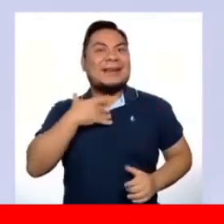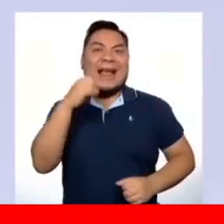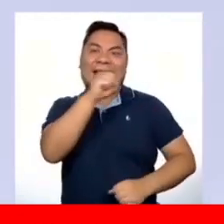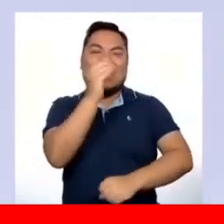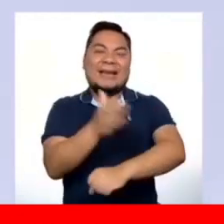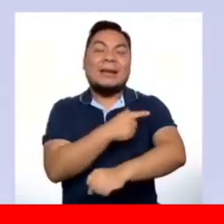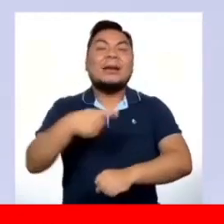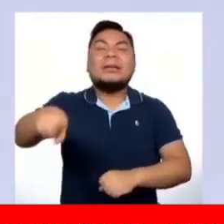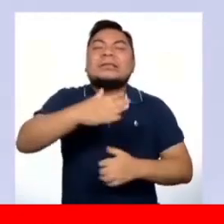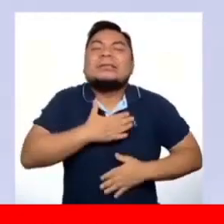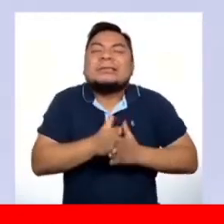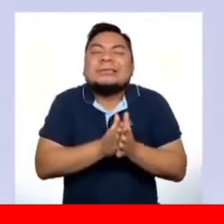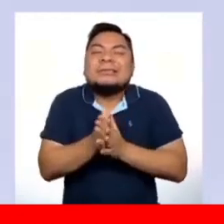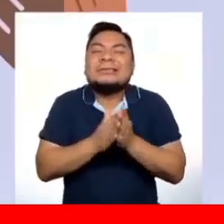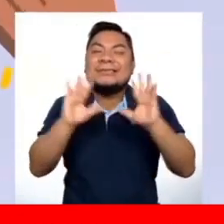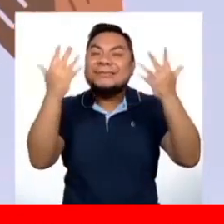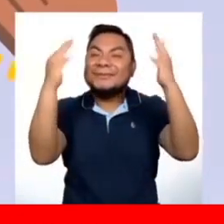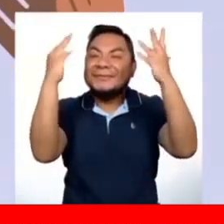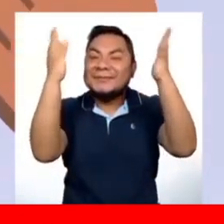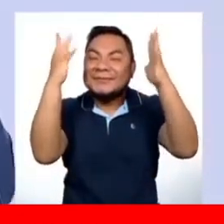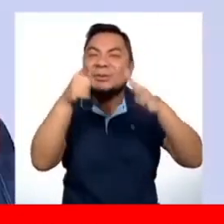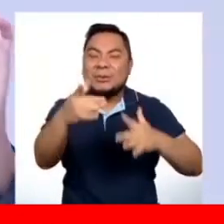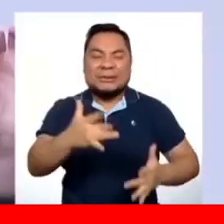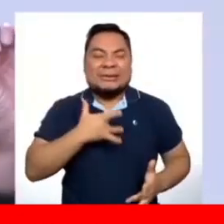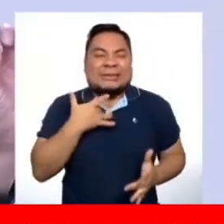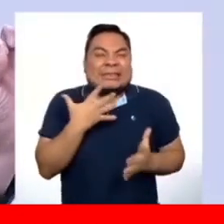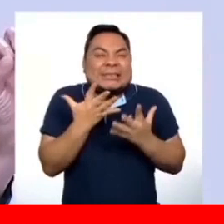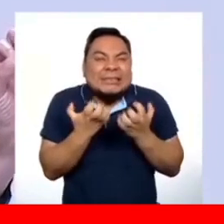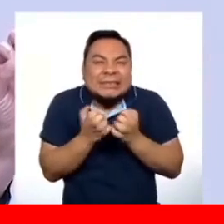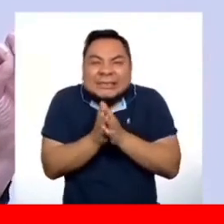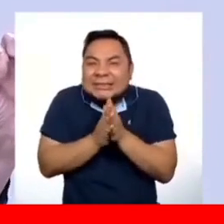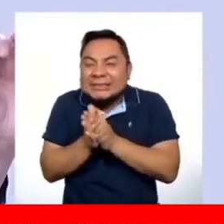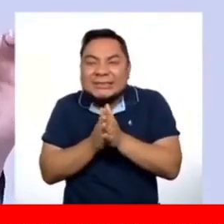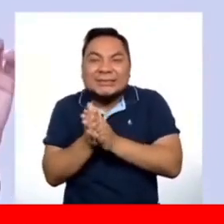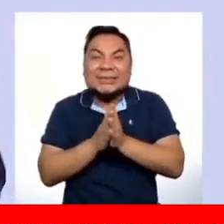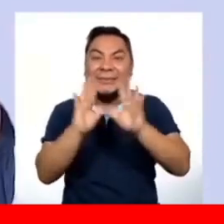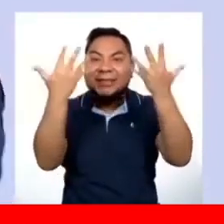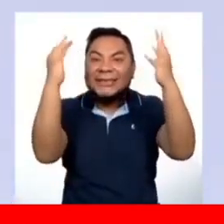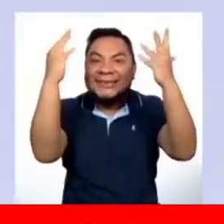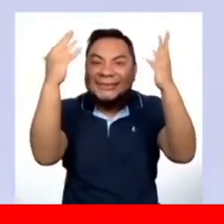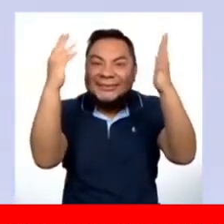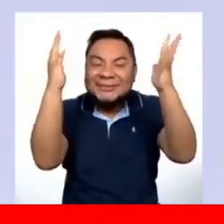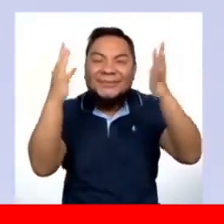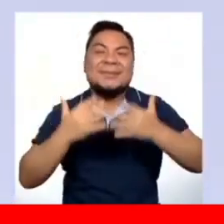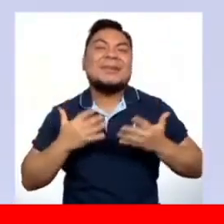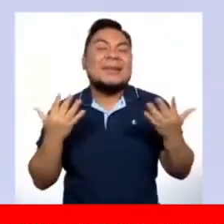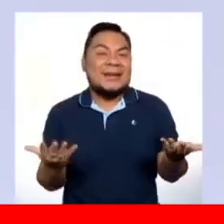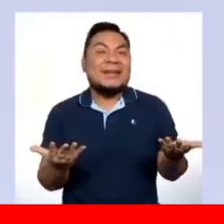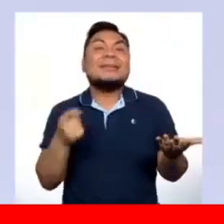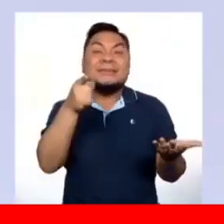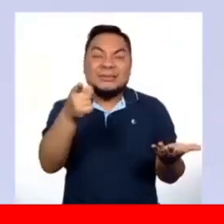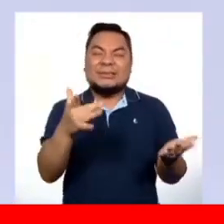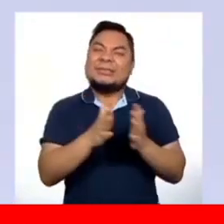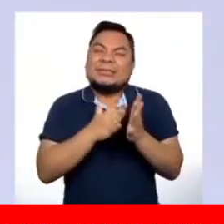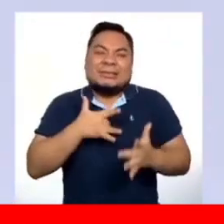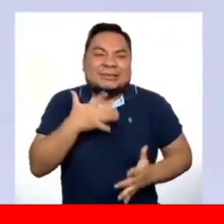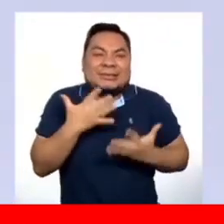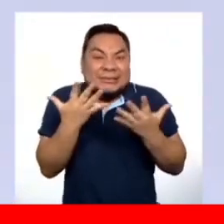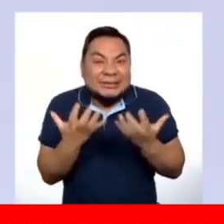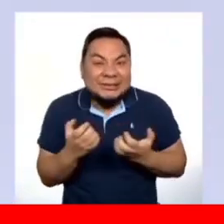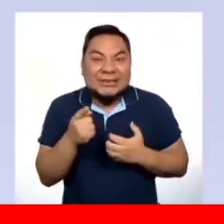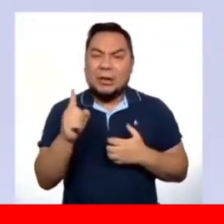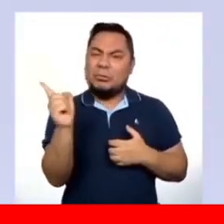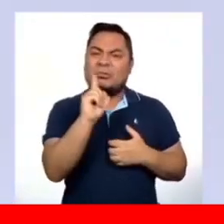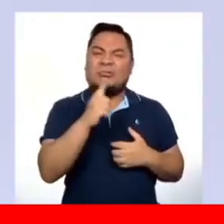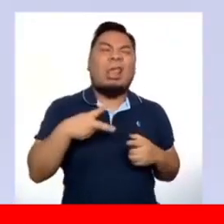Cuando tengas muchas ganas de aplaudir, cuando tengas muchas ganas de aplaudir, cuando tengas muchas ganas,